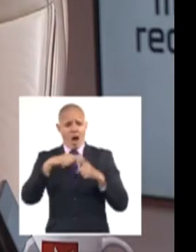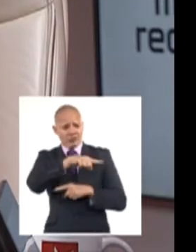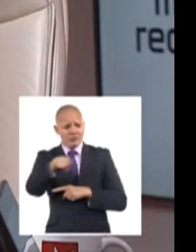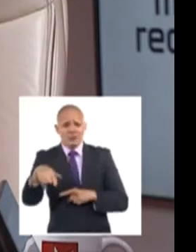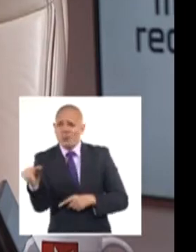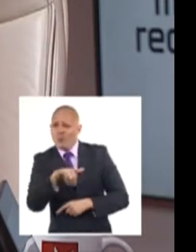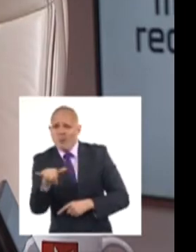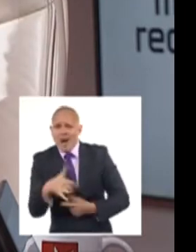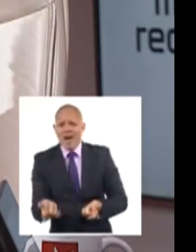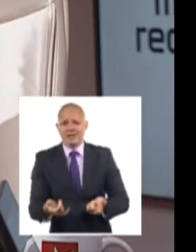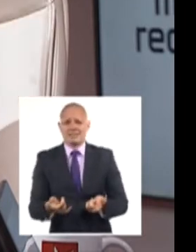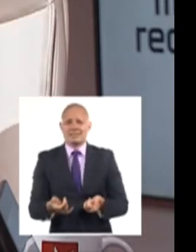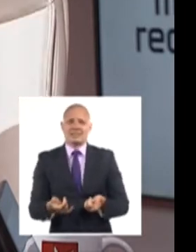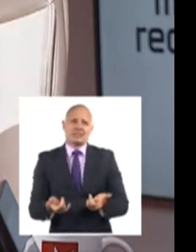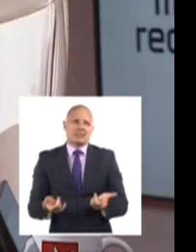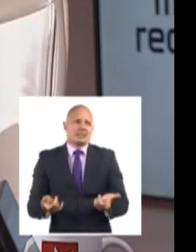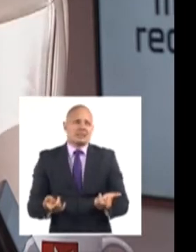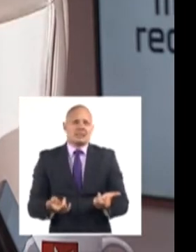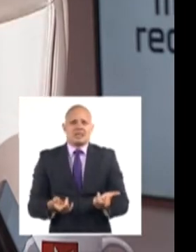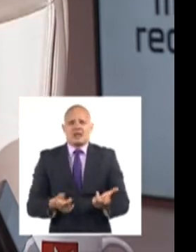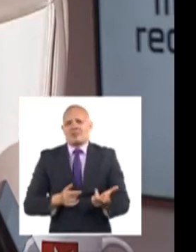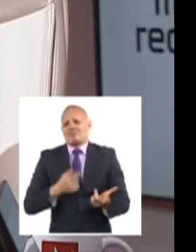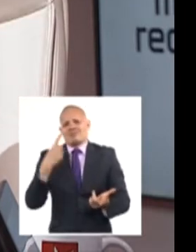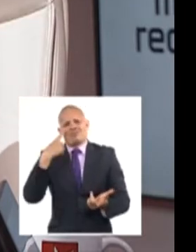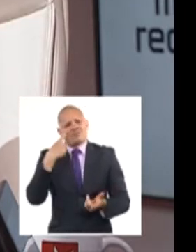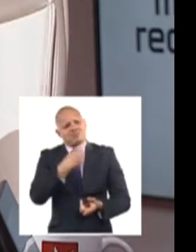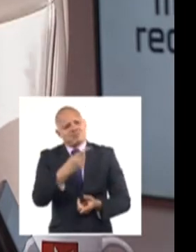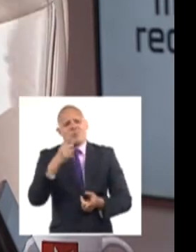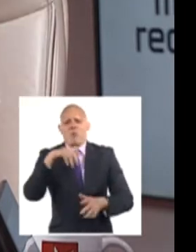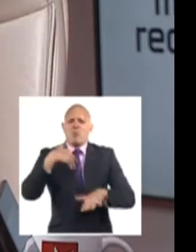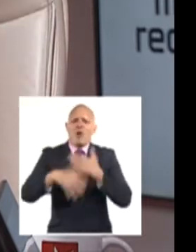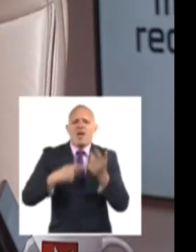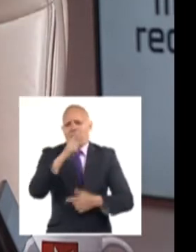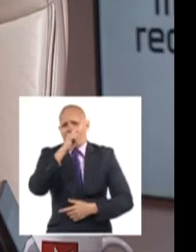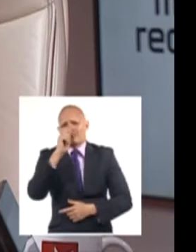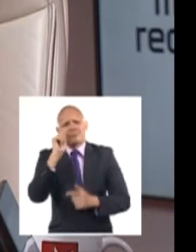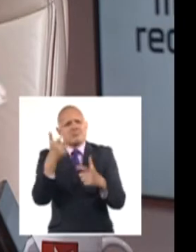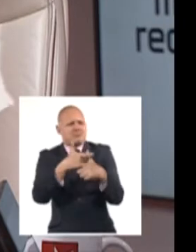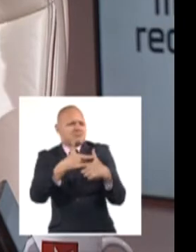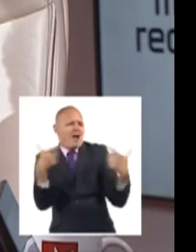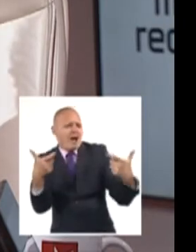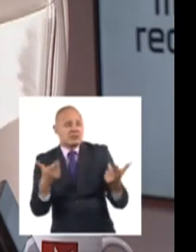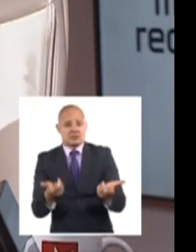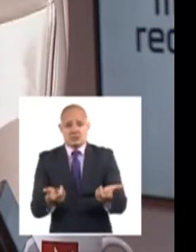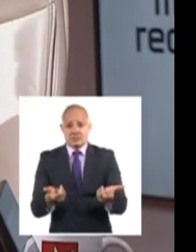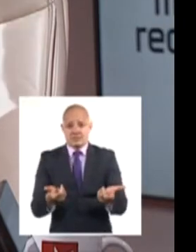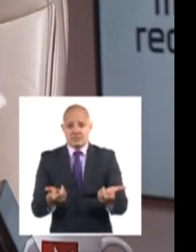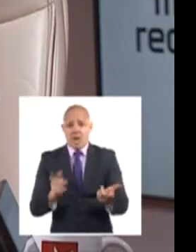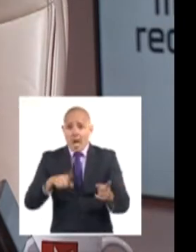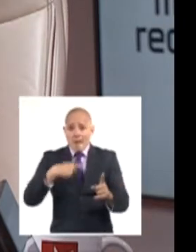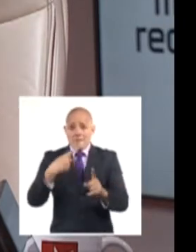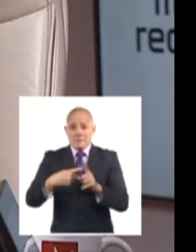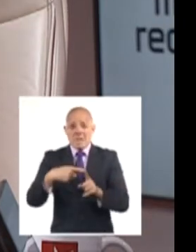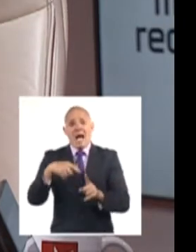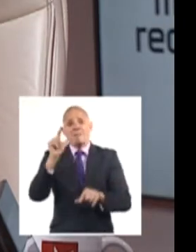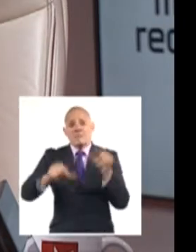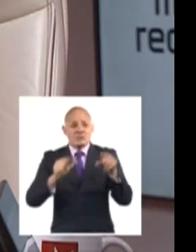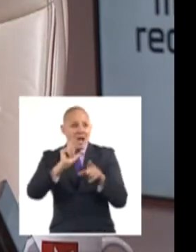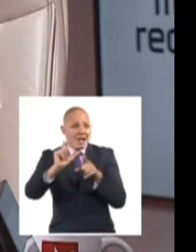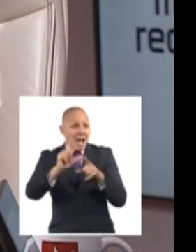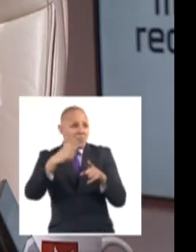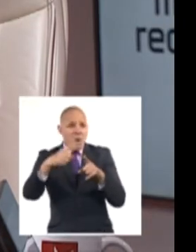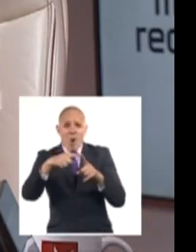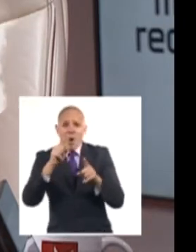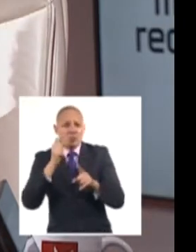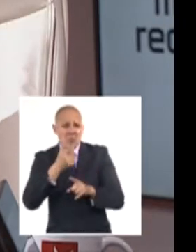se extiendan también el tema del narcotráfico y de que se incremente en las masas la masacre la represión